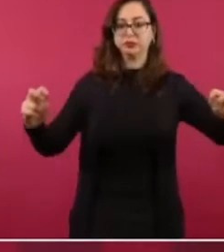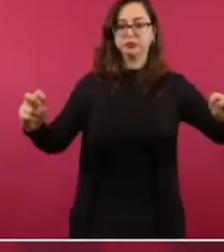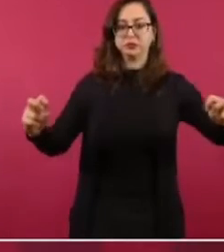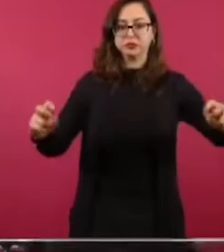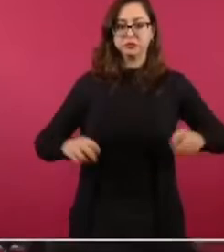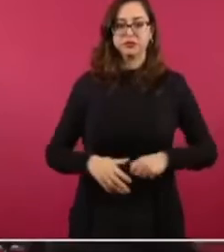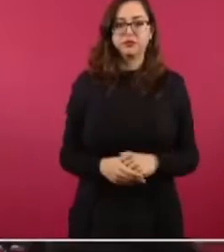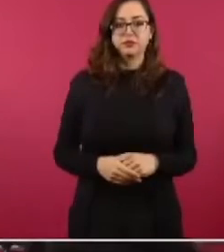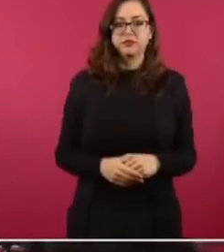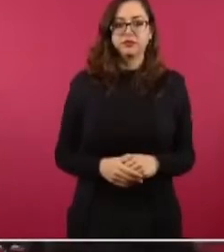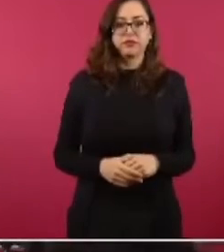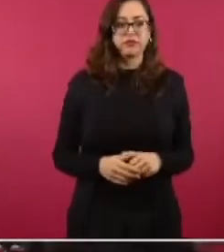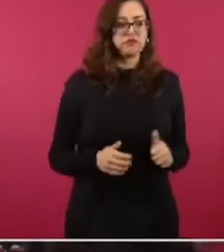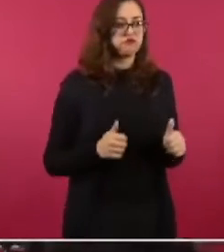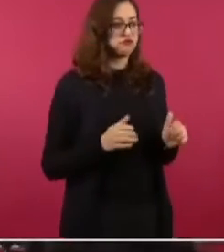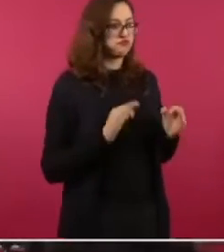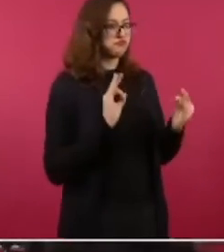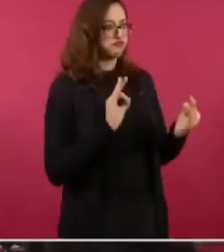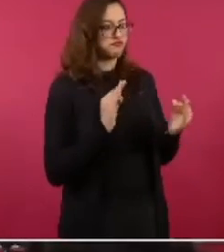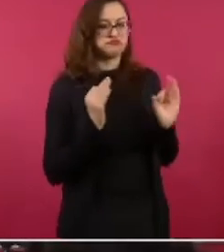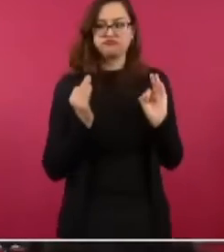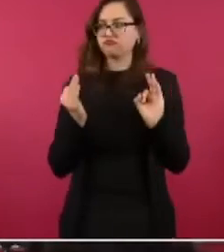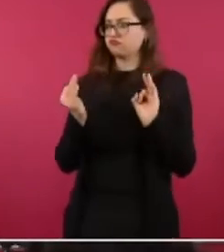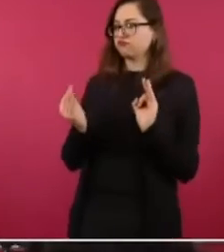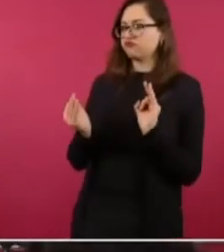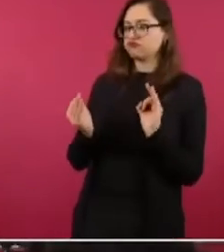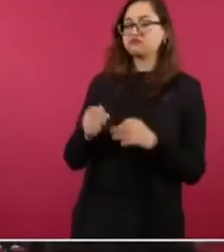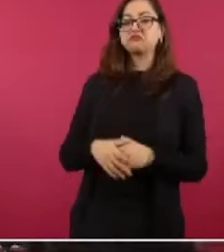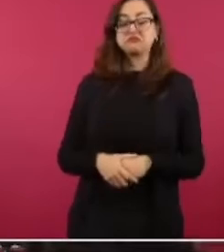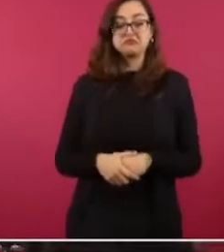conservadores y laboristas, pero